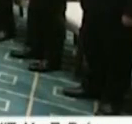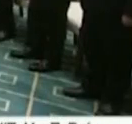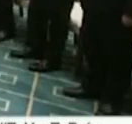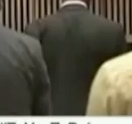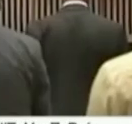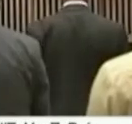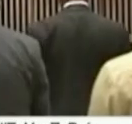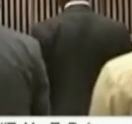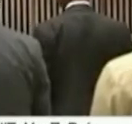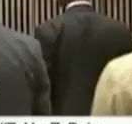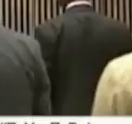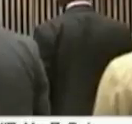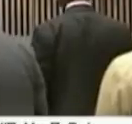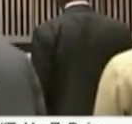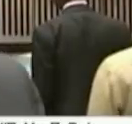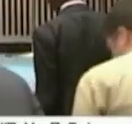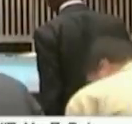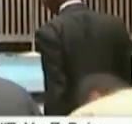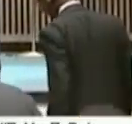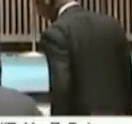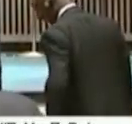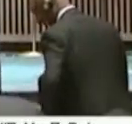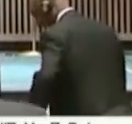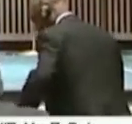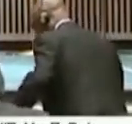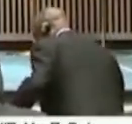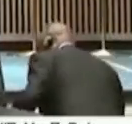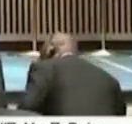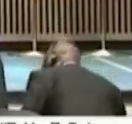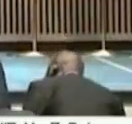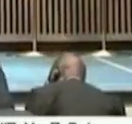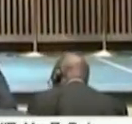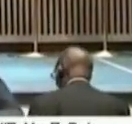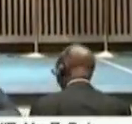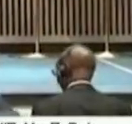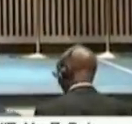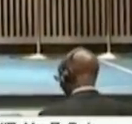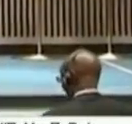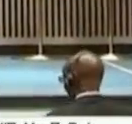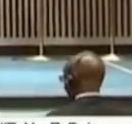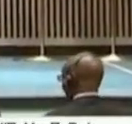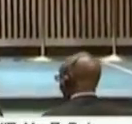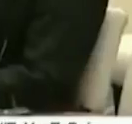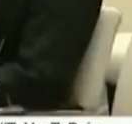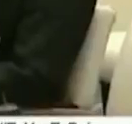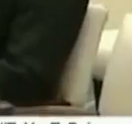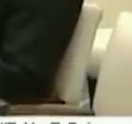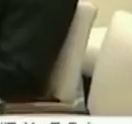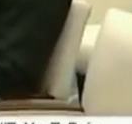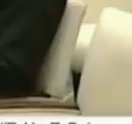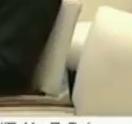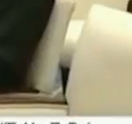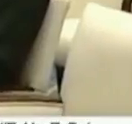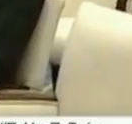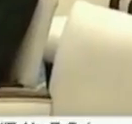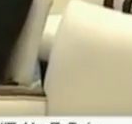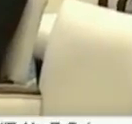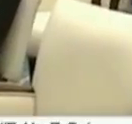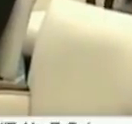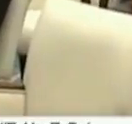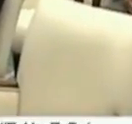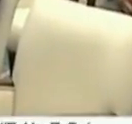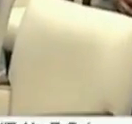Duras palabras de Recep Tayyip Erdogan contra Estados Unidos por su nueva estrategia para combatir al Daesh en Siria. El presidente